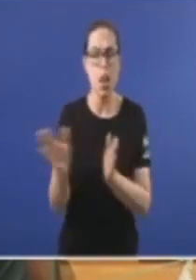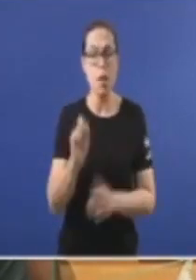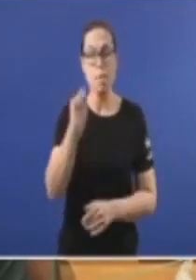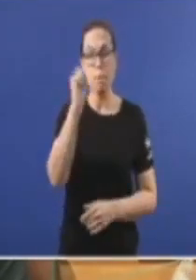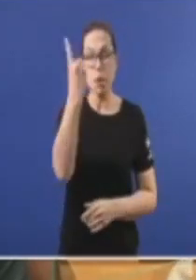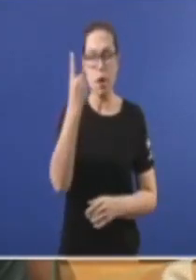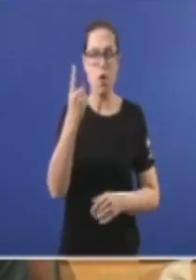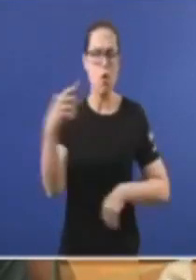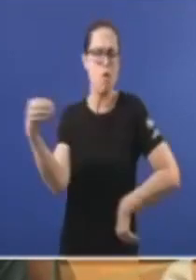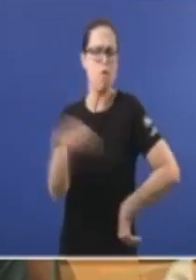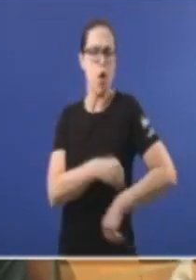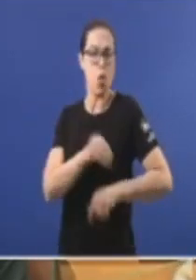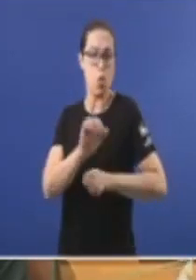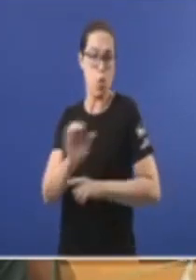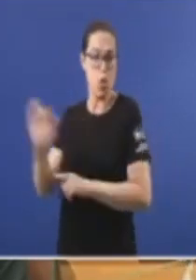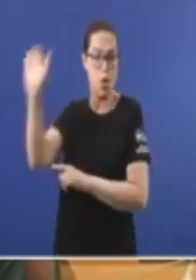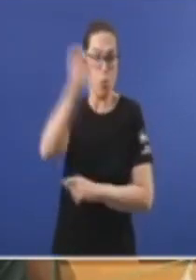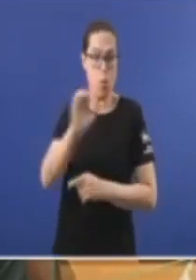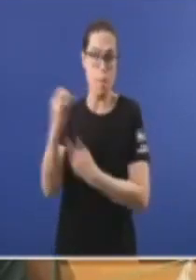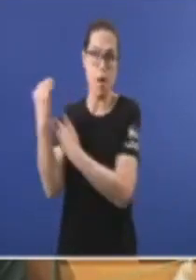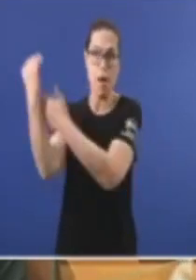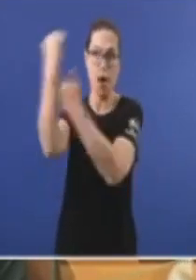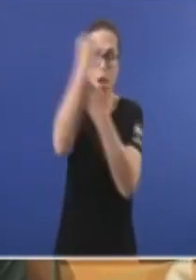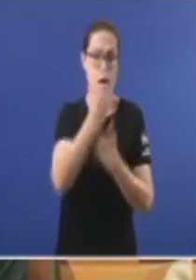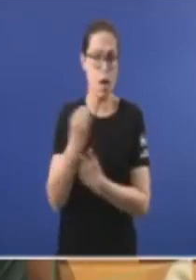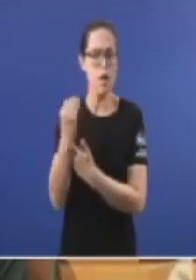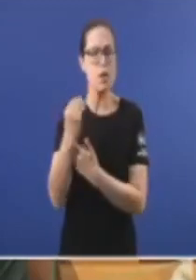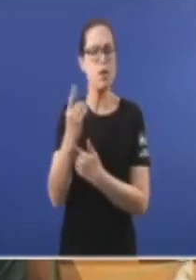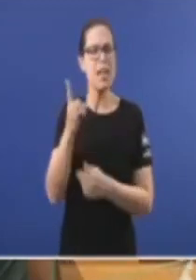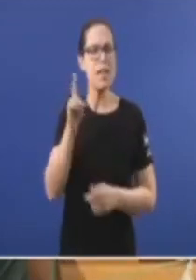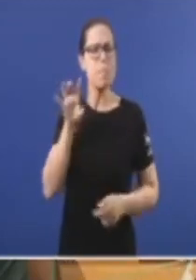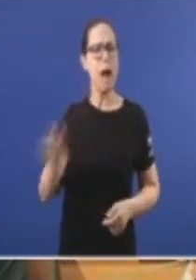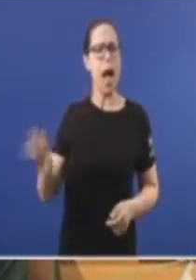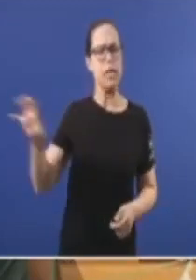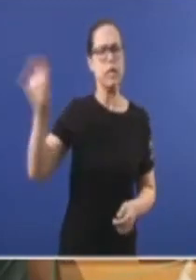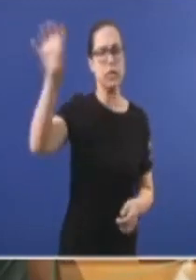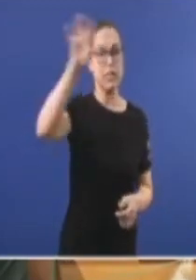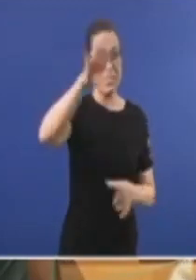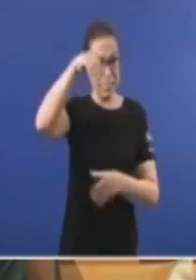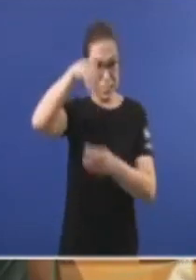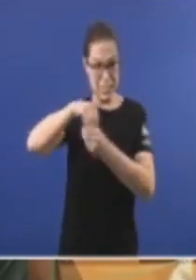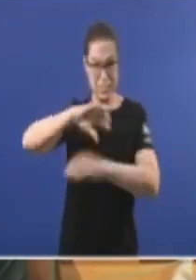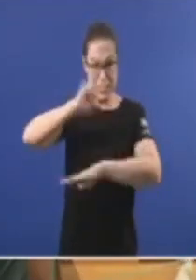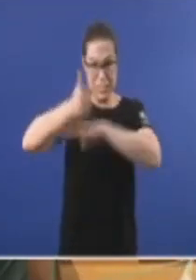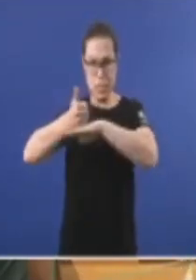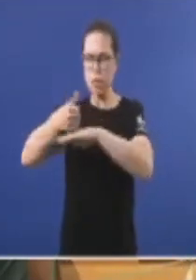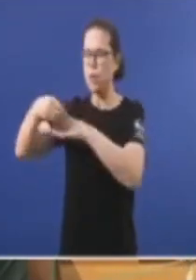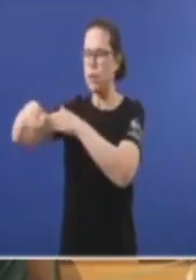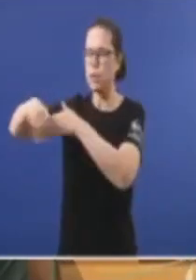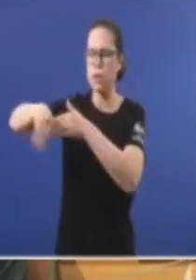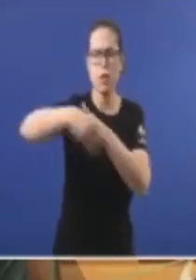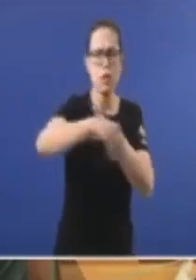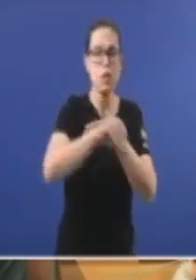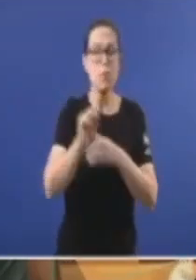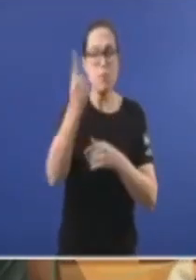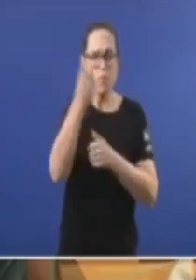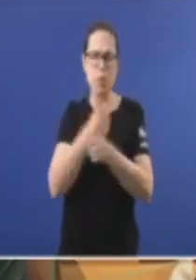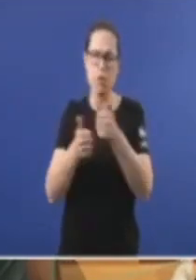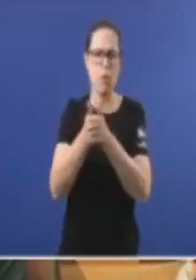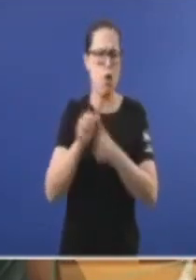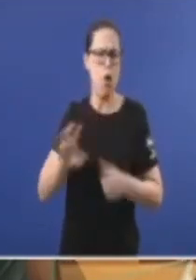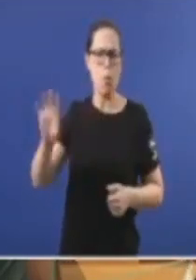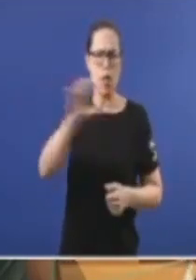territorialización dese fondo. A Unión Europea reparte o fondo entre os Estados. Por que non se distribúe ese fondo entre as comunidades